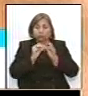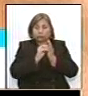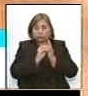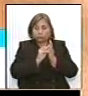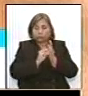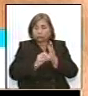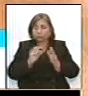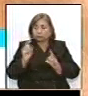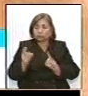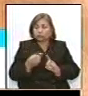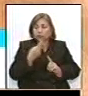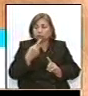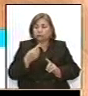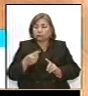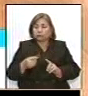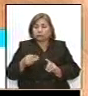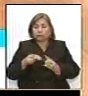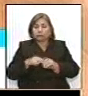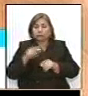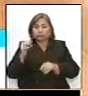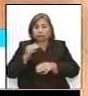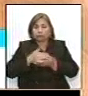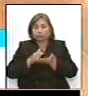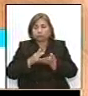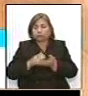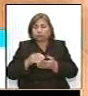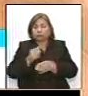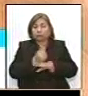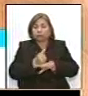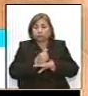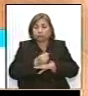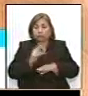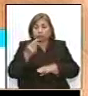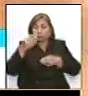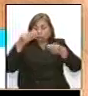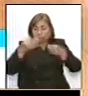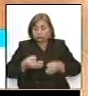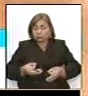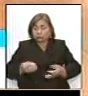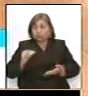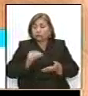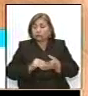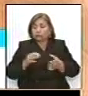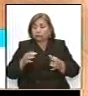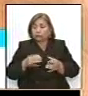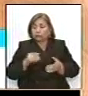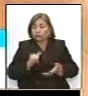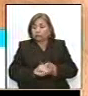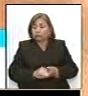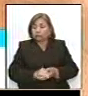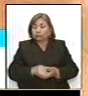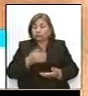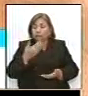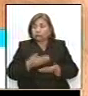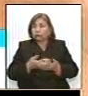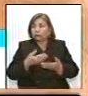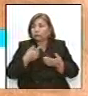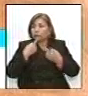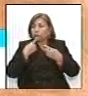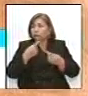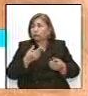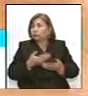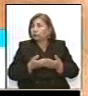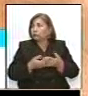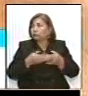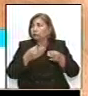y como primer paso he cesado al asesor responsable. La afirmación fue ratificada por el congresista denunciado en sus escritos de descargo, expresando,